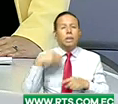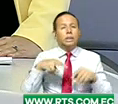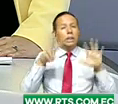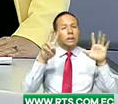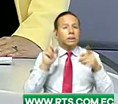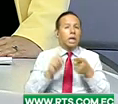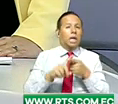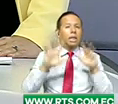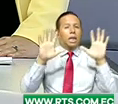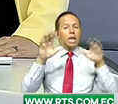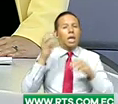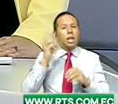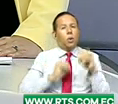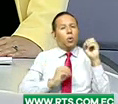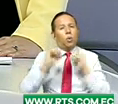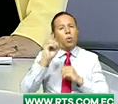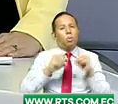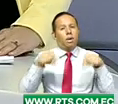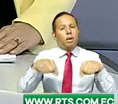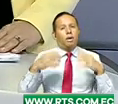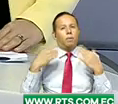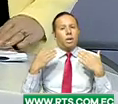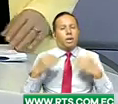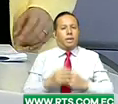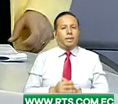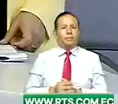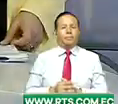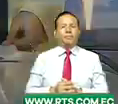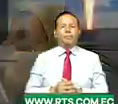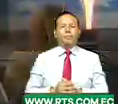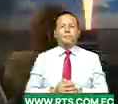Centro de Convenciones de Guayaquil. Escuchemos.